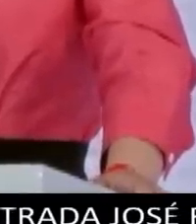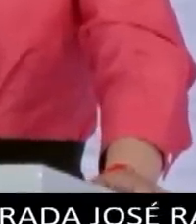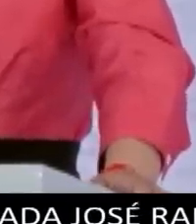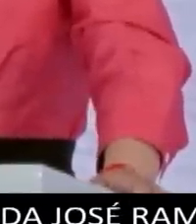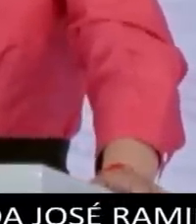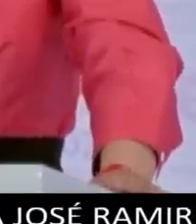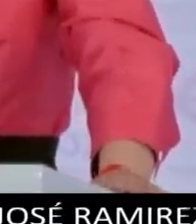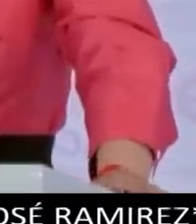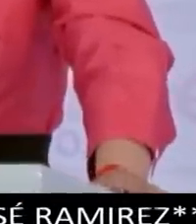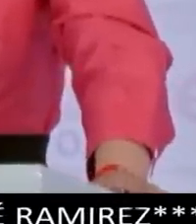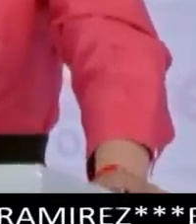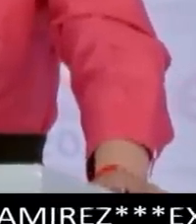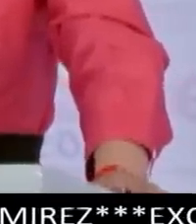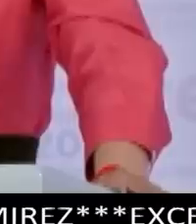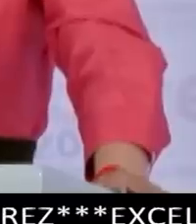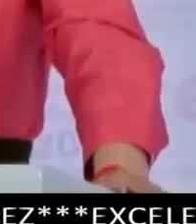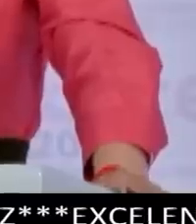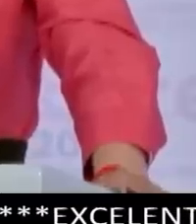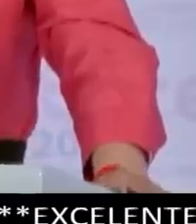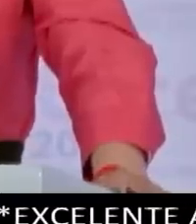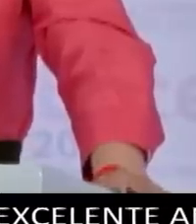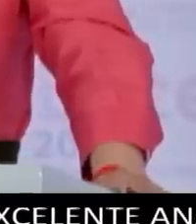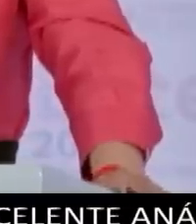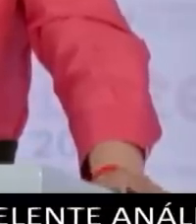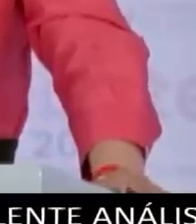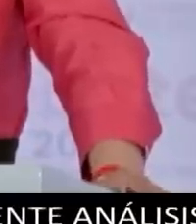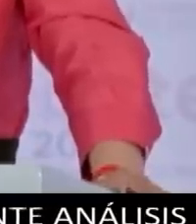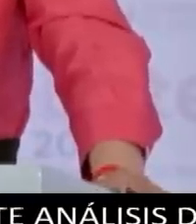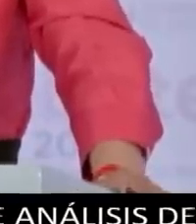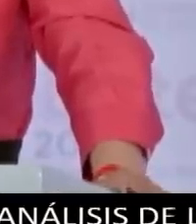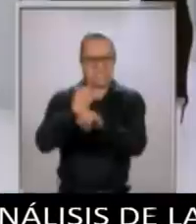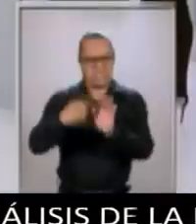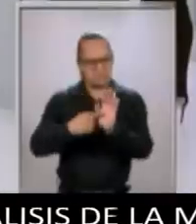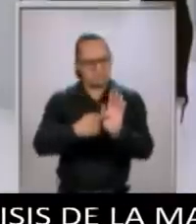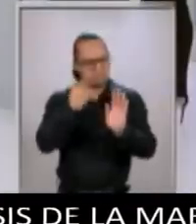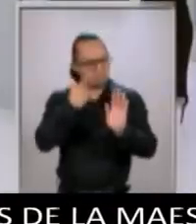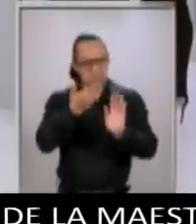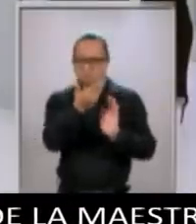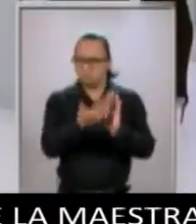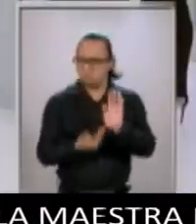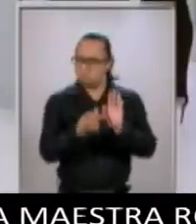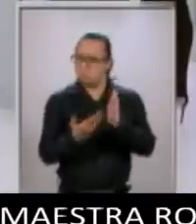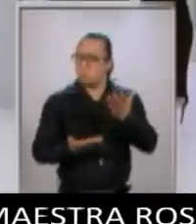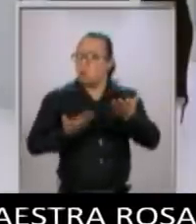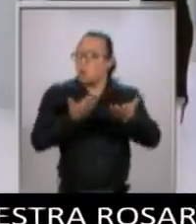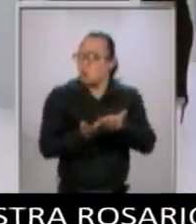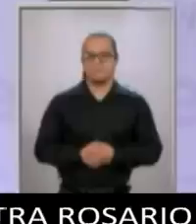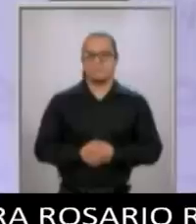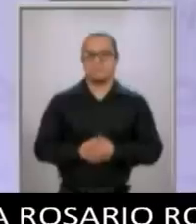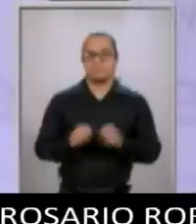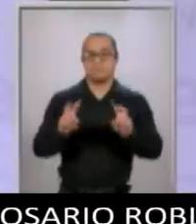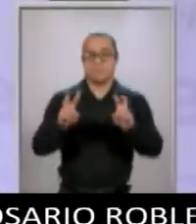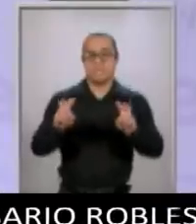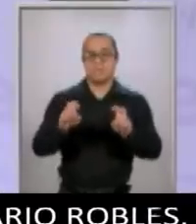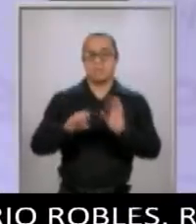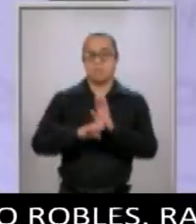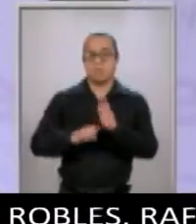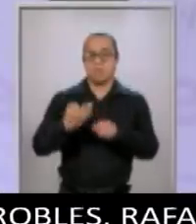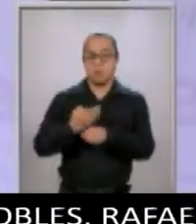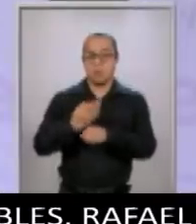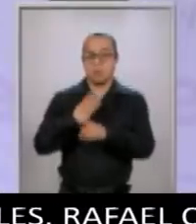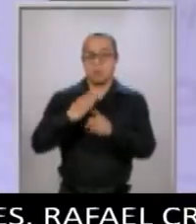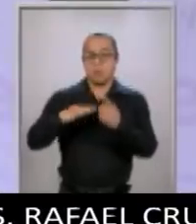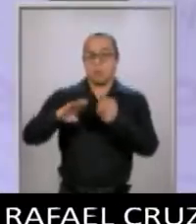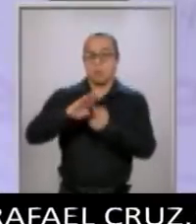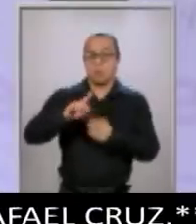mi punto de vista se hablaba mucho de que Delfina Gómez no quería debatir con Alejandra del Moral, que porque no era